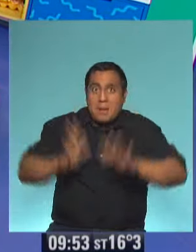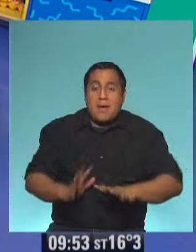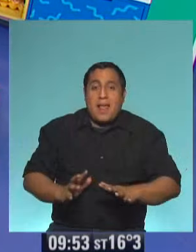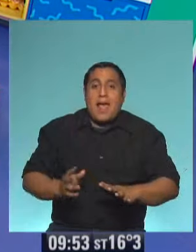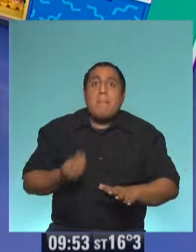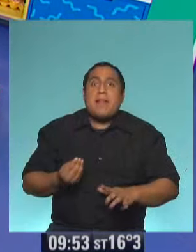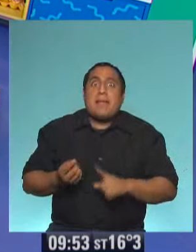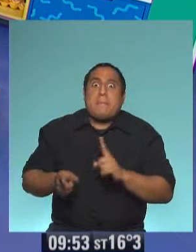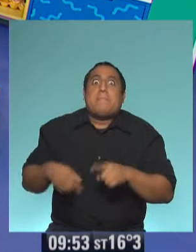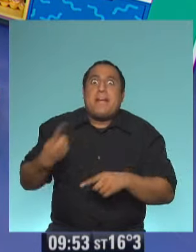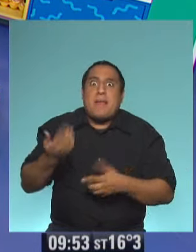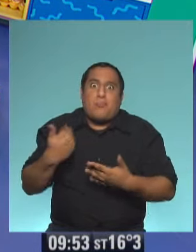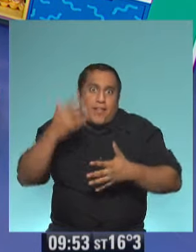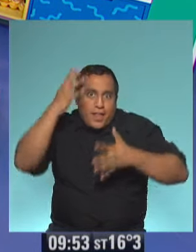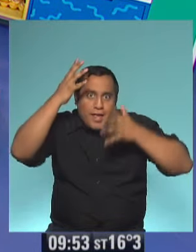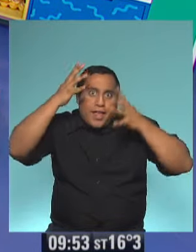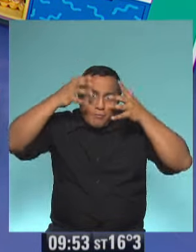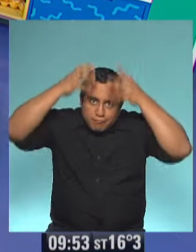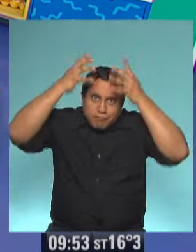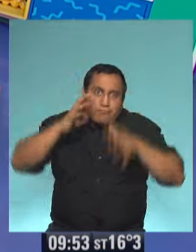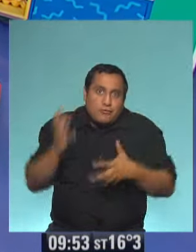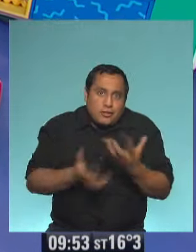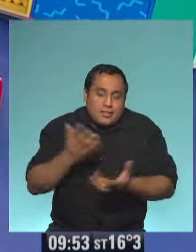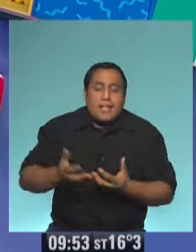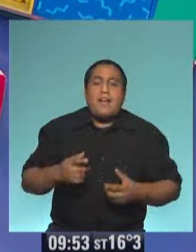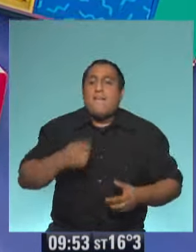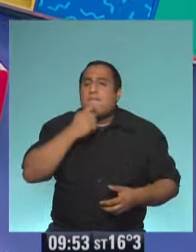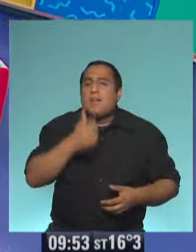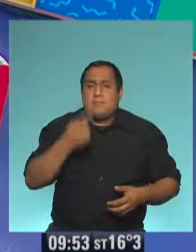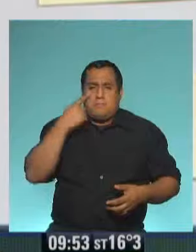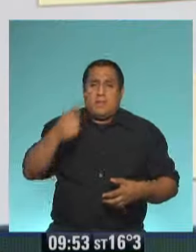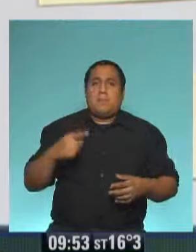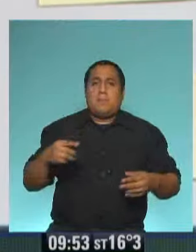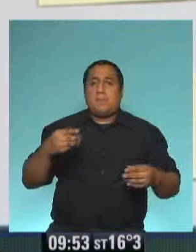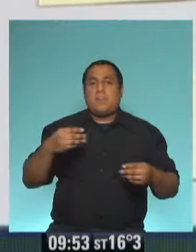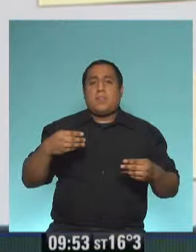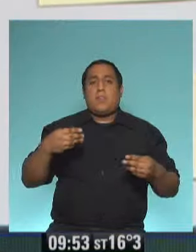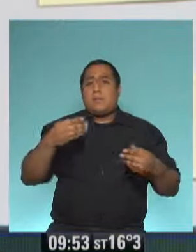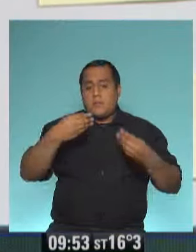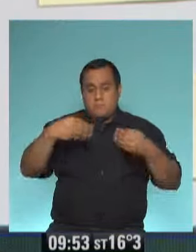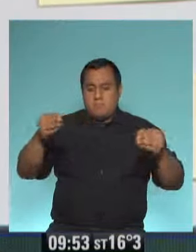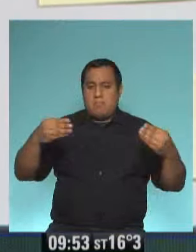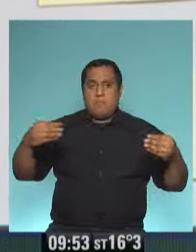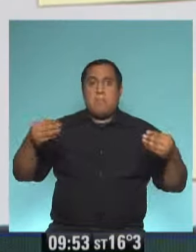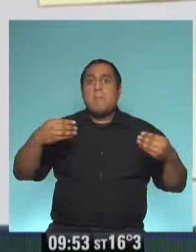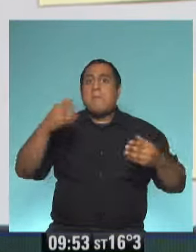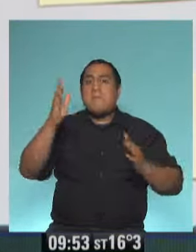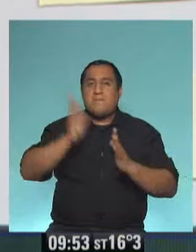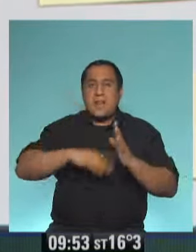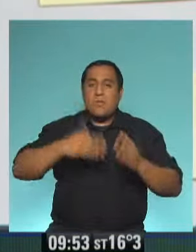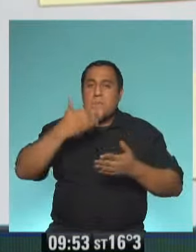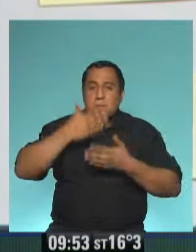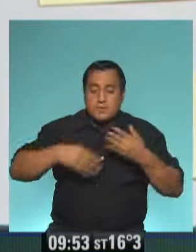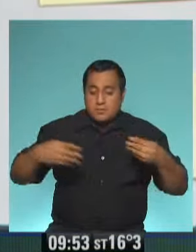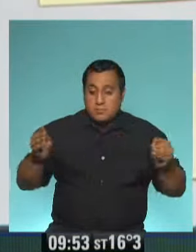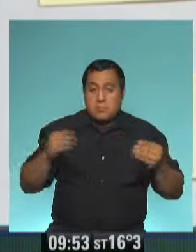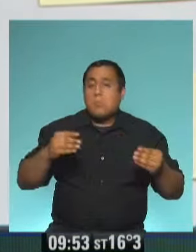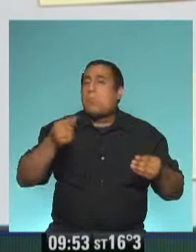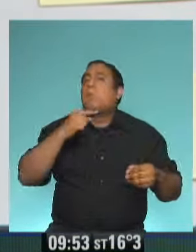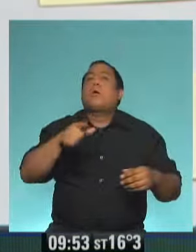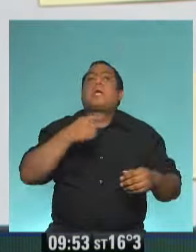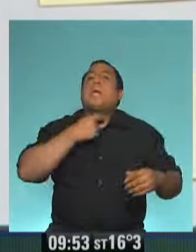Claro, lo pueden hacer en su casa. Es re fácil. Tenemos las tiras de cartulina. Uh-huh. Lo que van a hacer acá, si quieren, si no, no, no es,